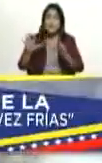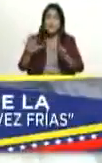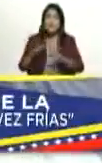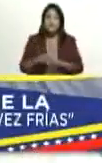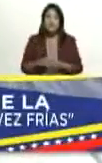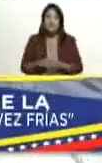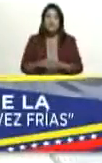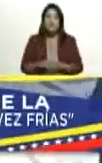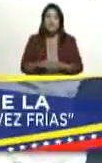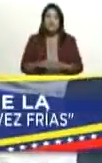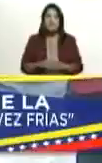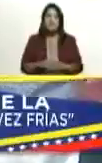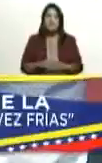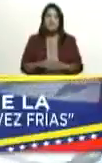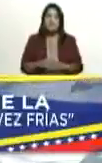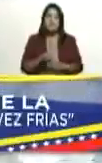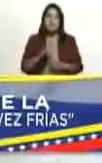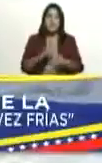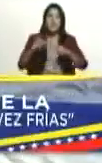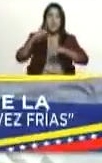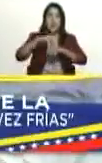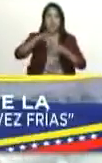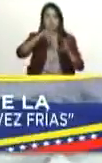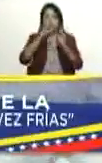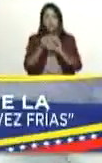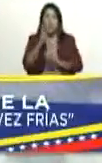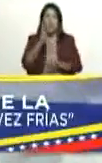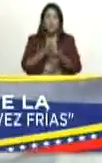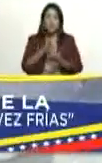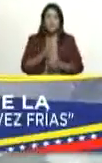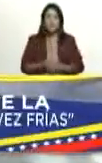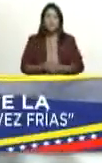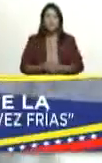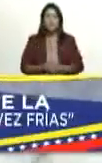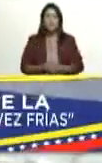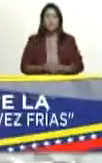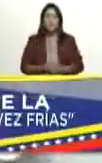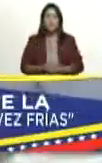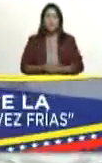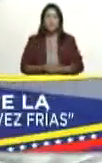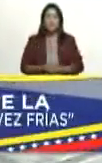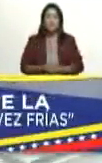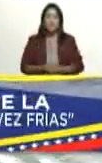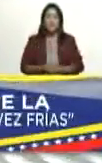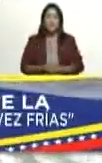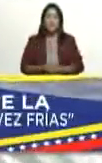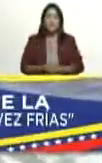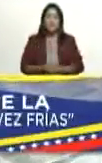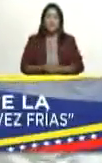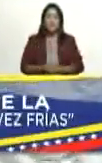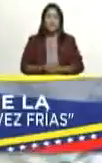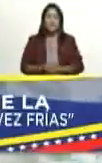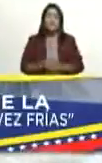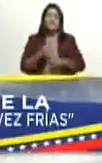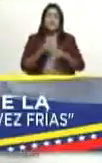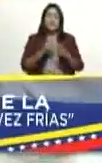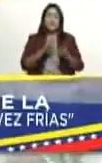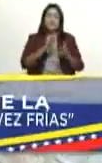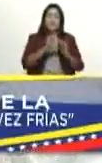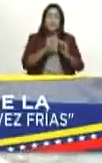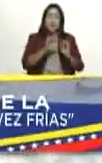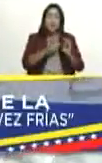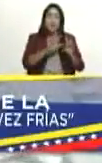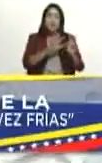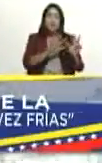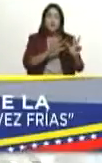nuevos profesionales para el Sistema Público Nacional de Salud. De pregrado son 2.691, con un